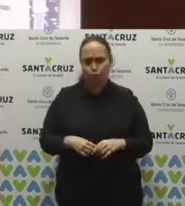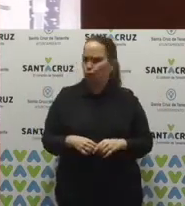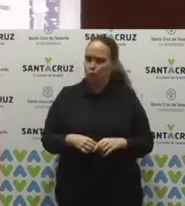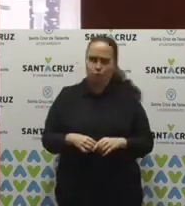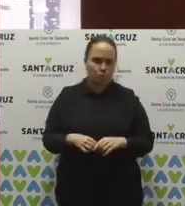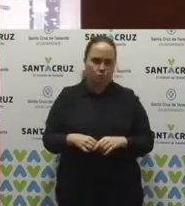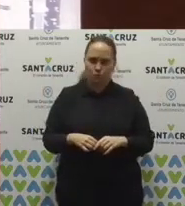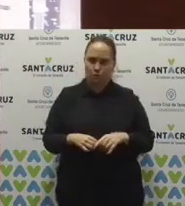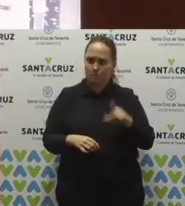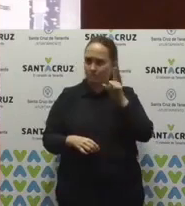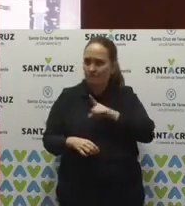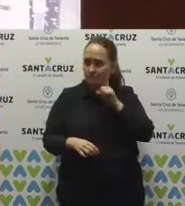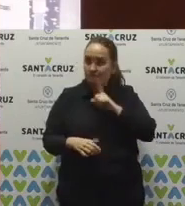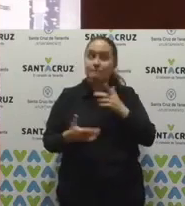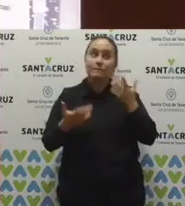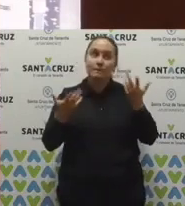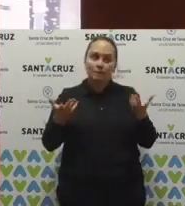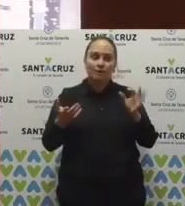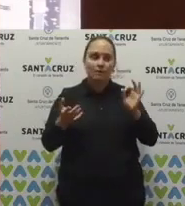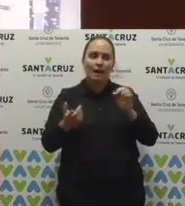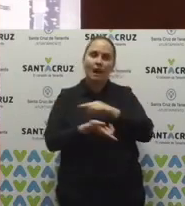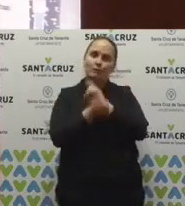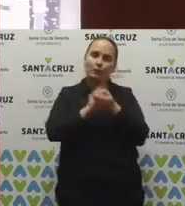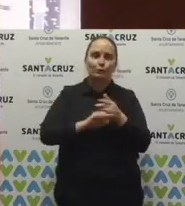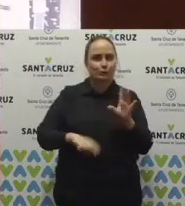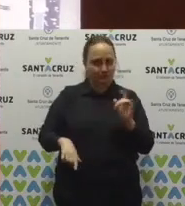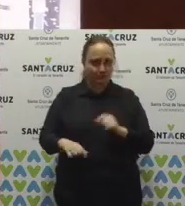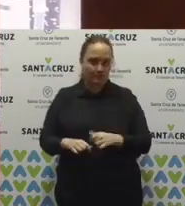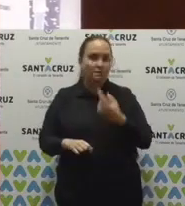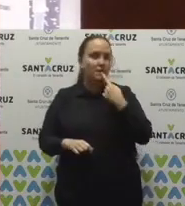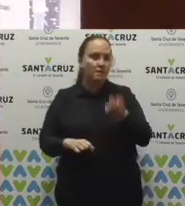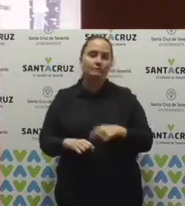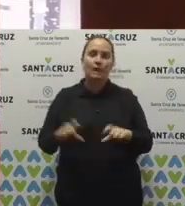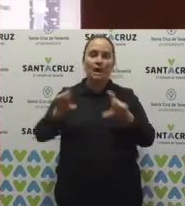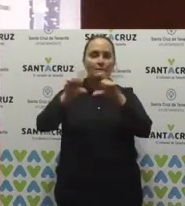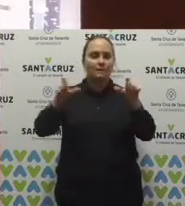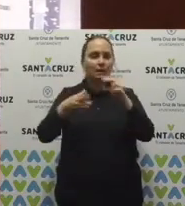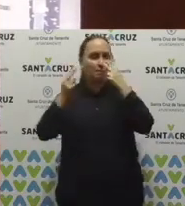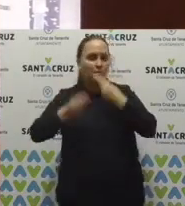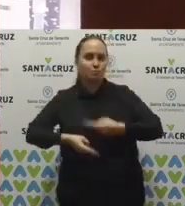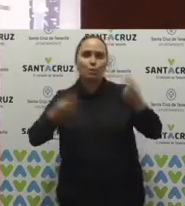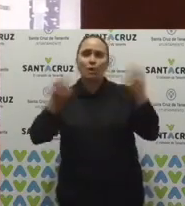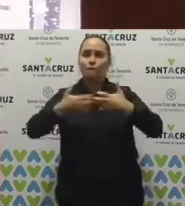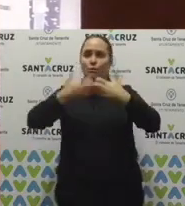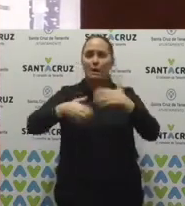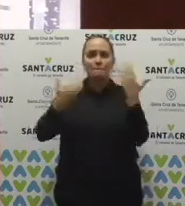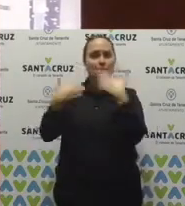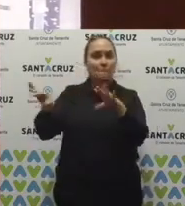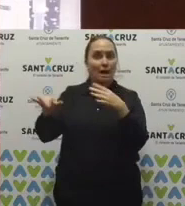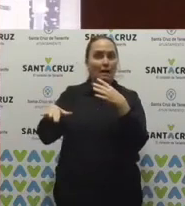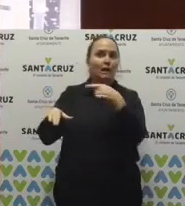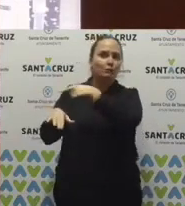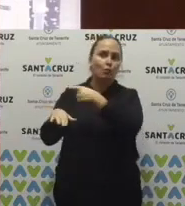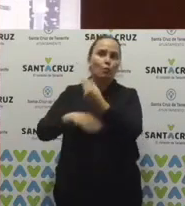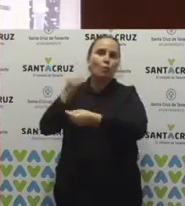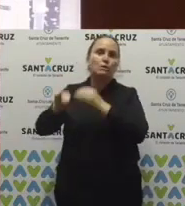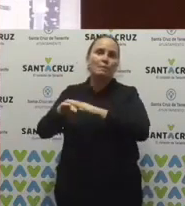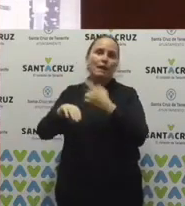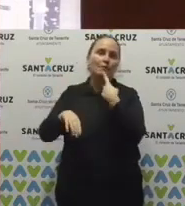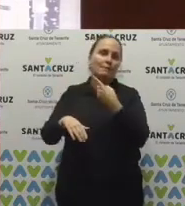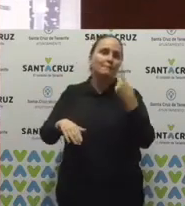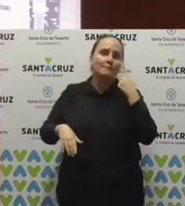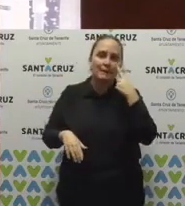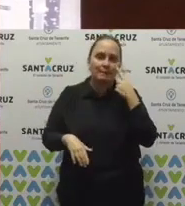el argumento contrario si lo escuchado muchas veces cuando una empresa pública o algo público funciona mal se utiliza como argumento para